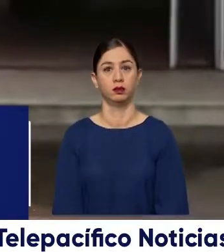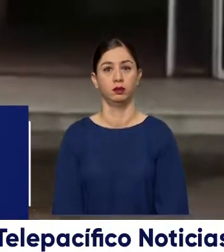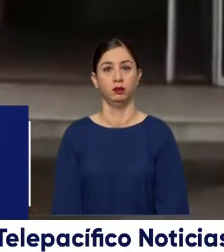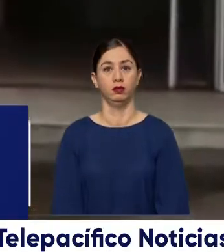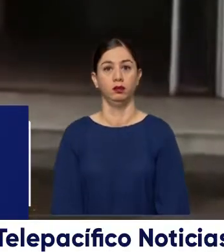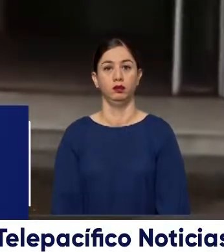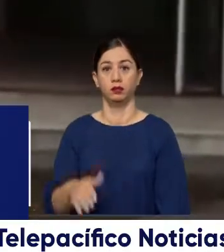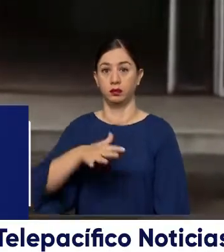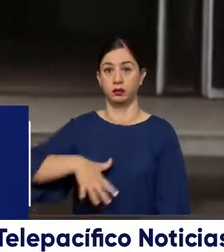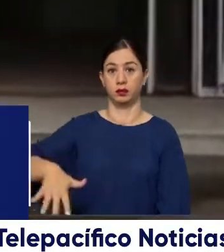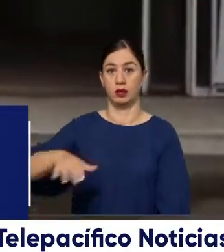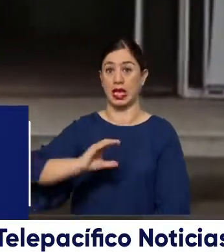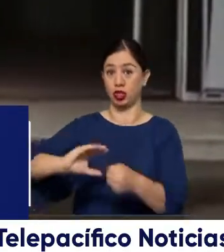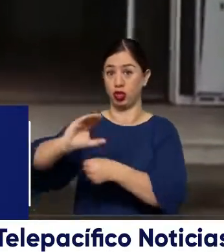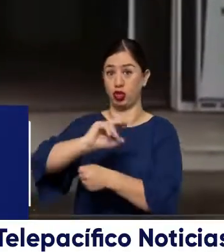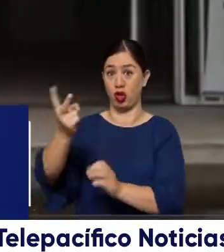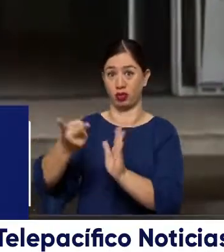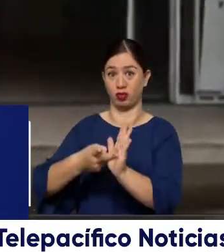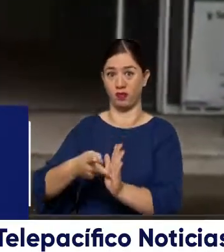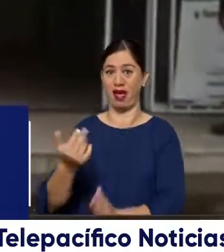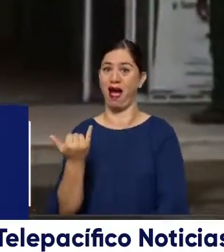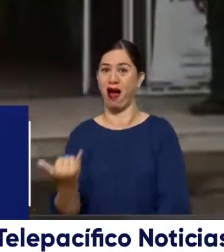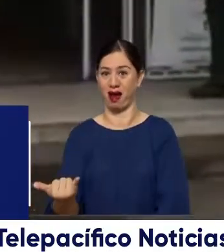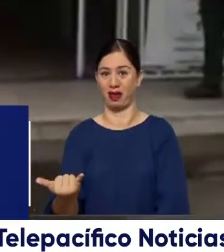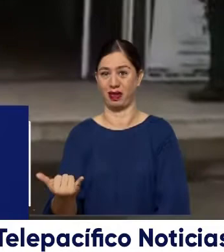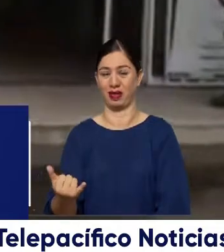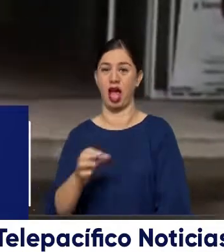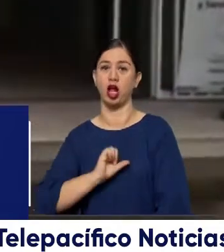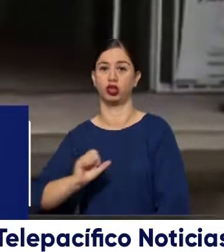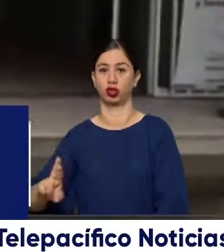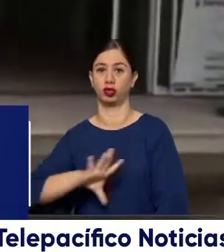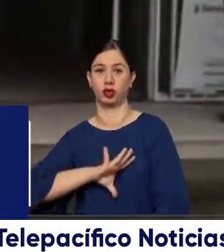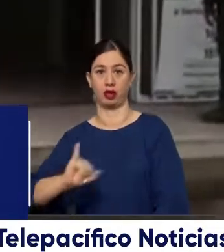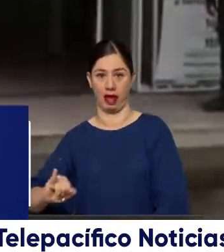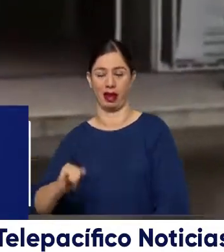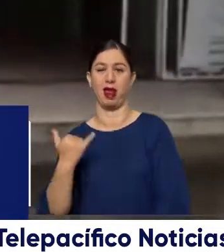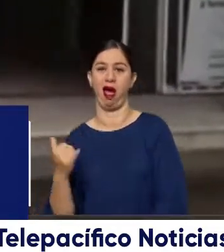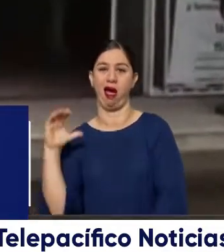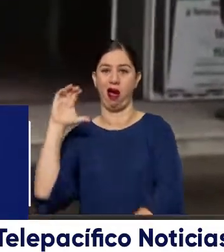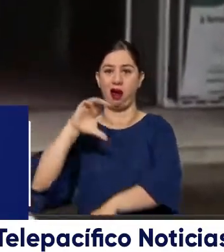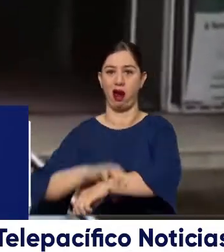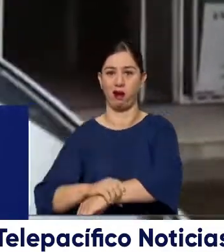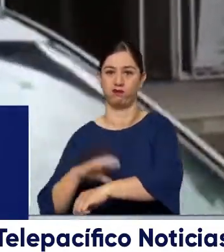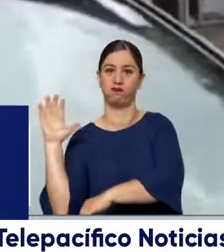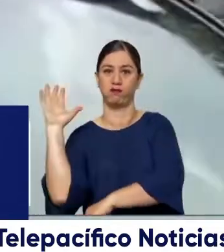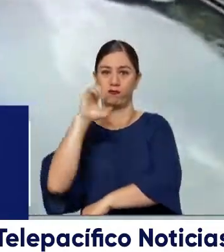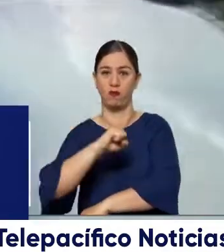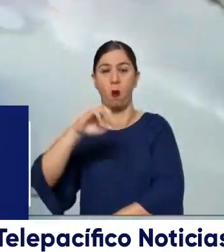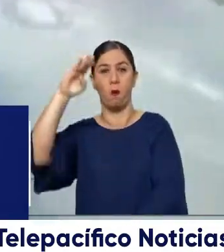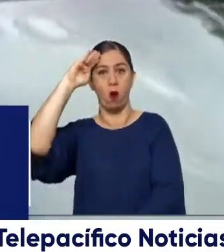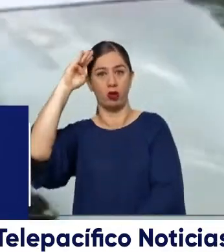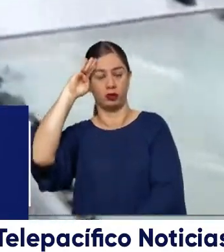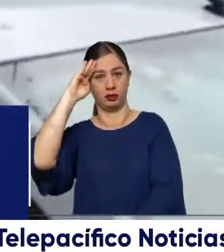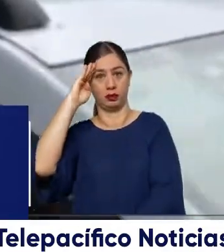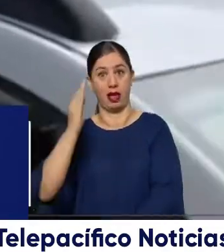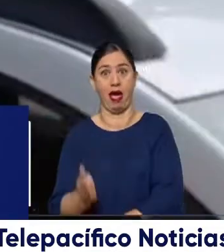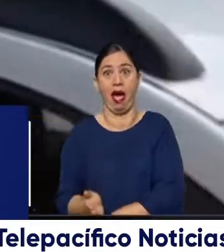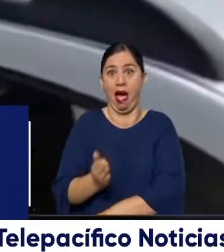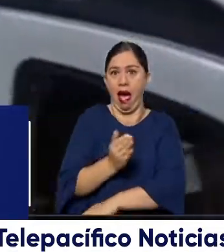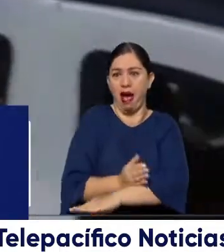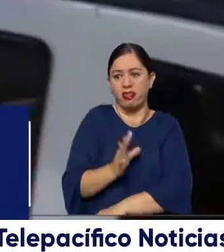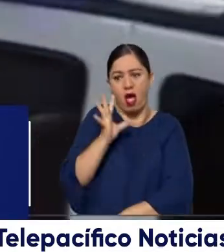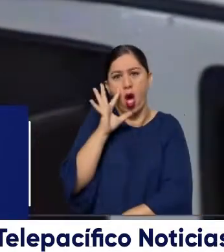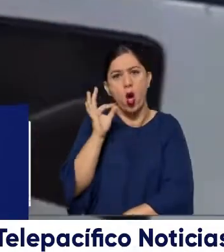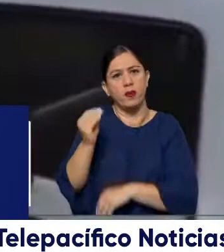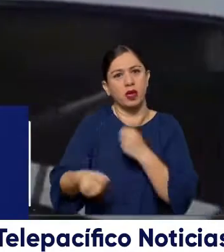Y en el barrio Ciudad 2000, sur de la capital del Valle del Cauca, fue capturado en flagrancia por la policía un hombre que minutos antes